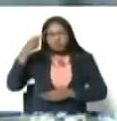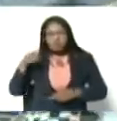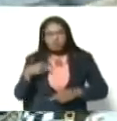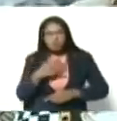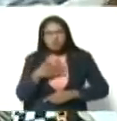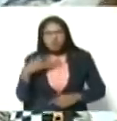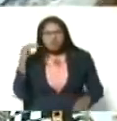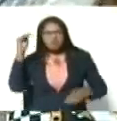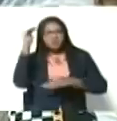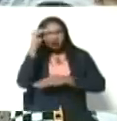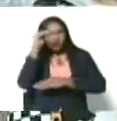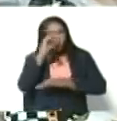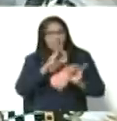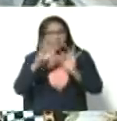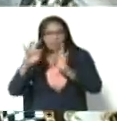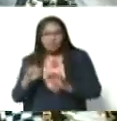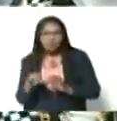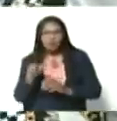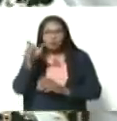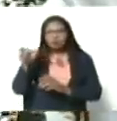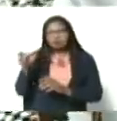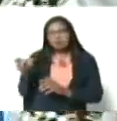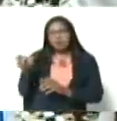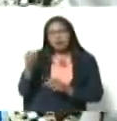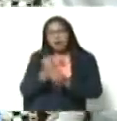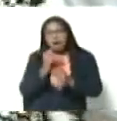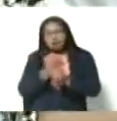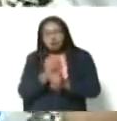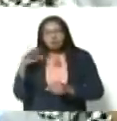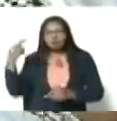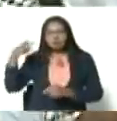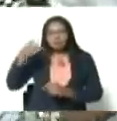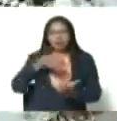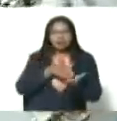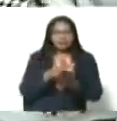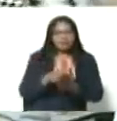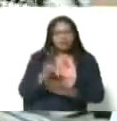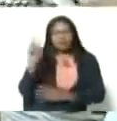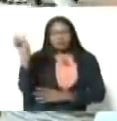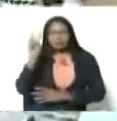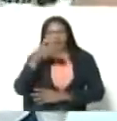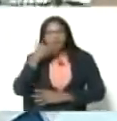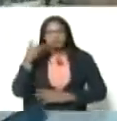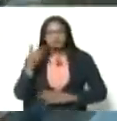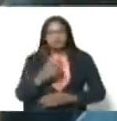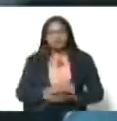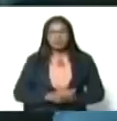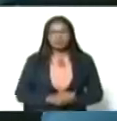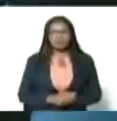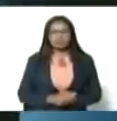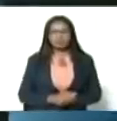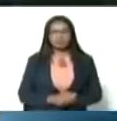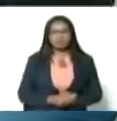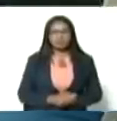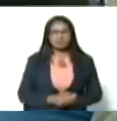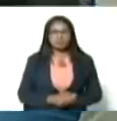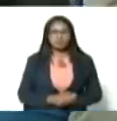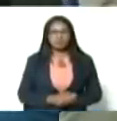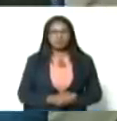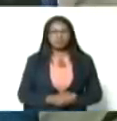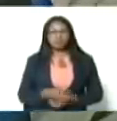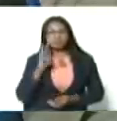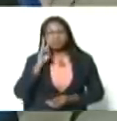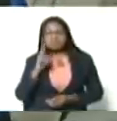que nosotros queremos en todos nuestros transportistas a nivel nacional para garantizar tener una Venezuela mejor. Bueno, fíjense ustedes,